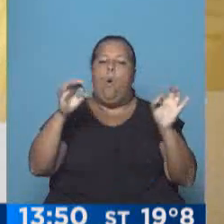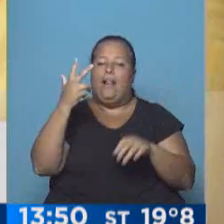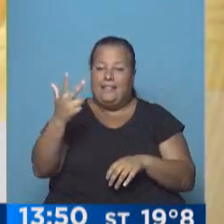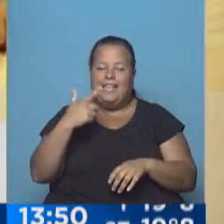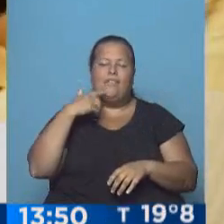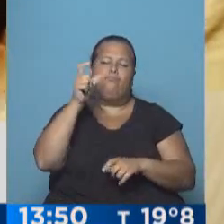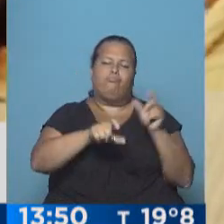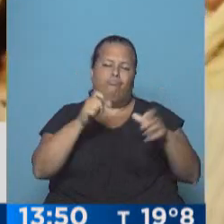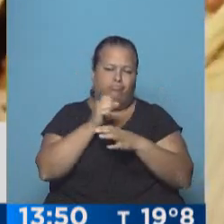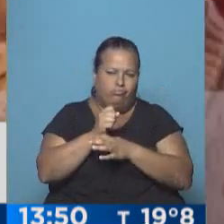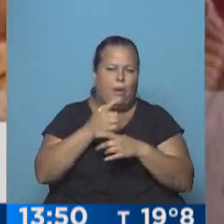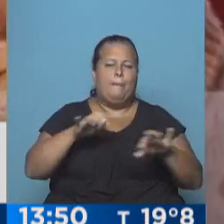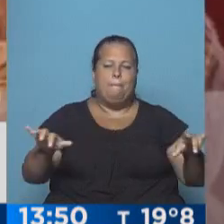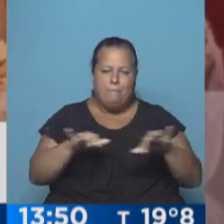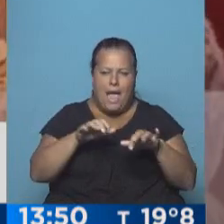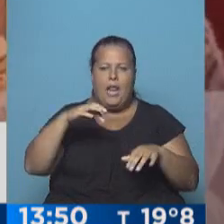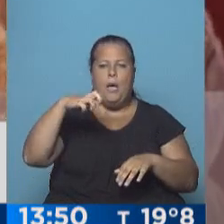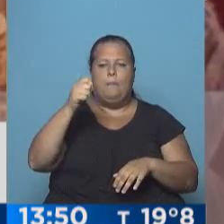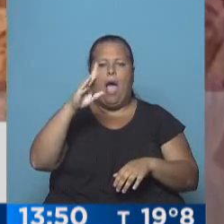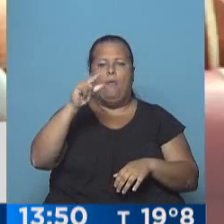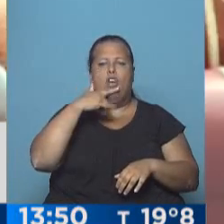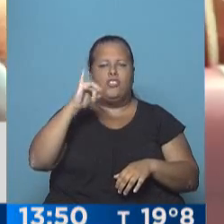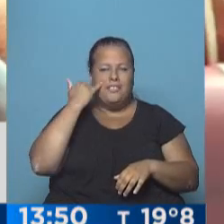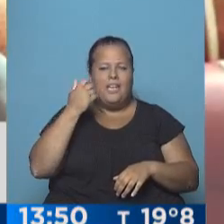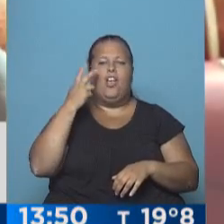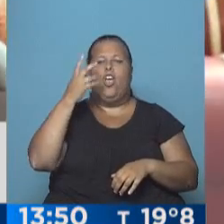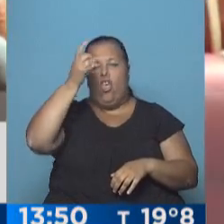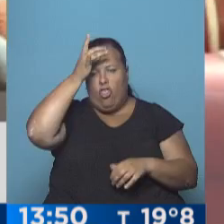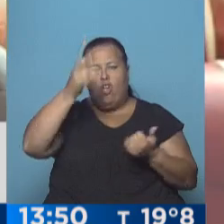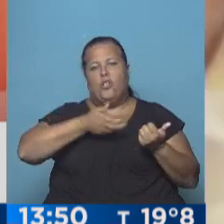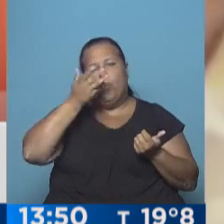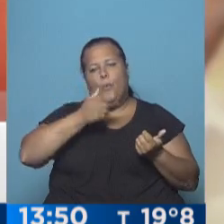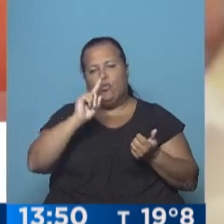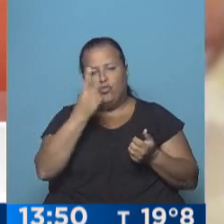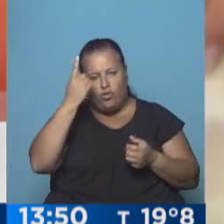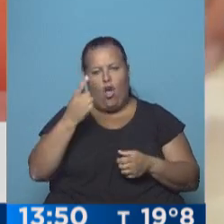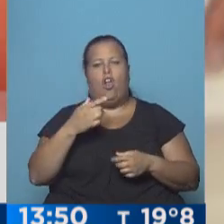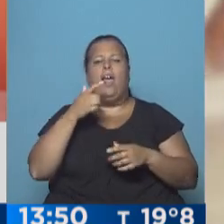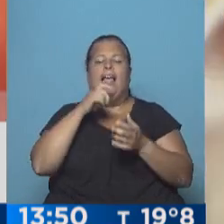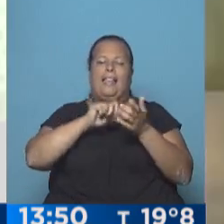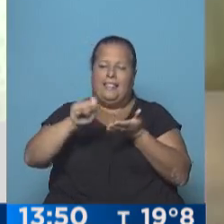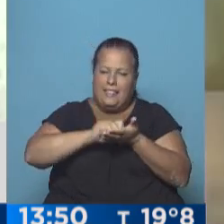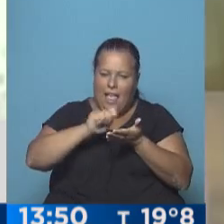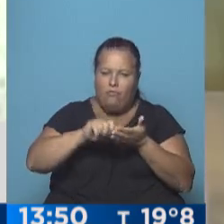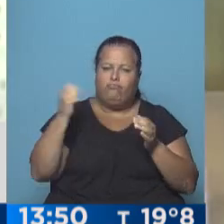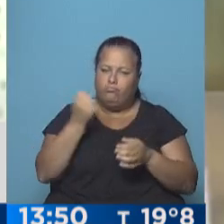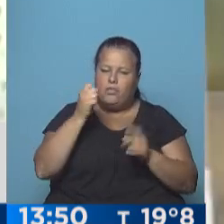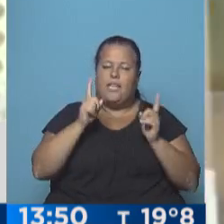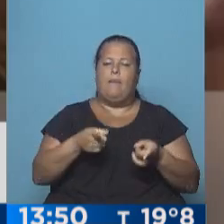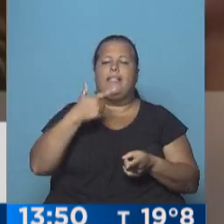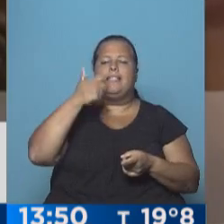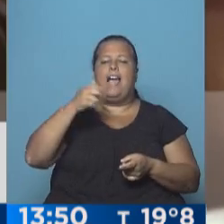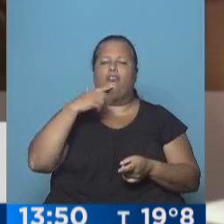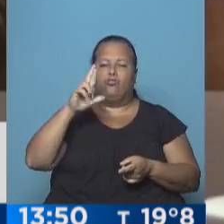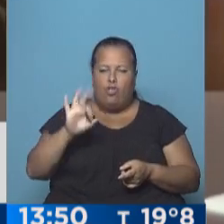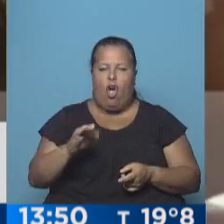de lujo. Ahí estuvieron tocando el piano Martín Pavlovsky y haciendo 12 monólogos de excepción, con dirección y textos fantásticos también, Osvaldo Santoro,